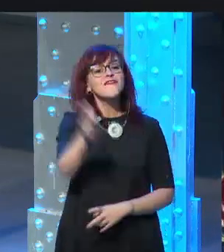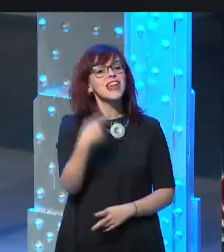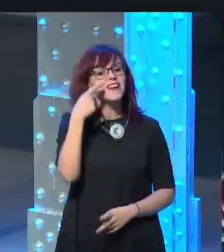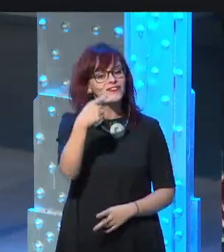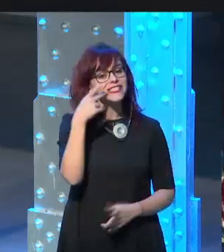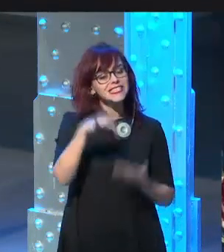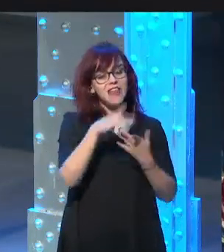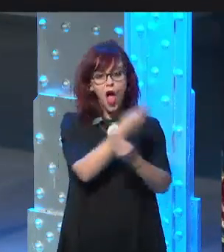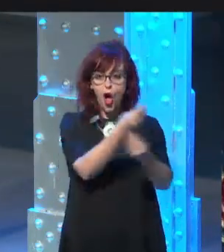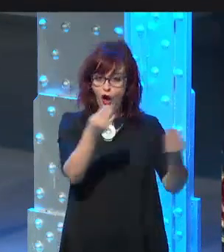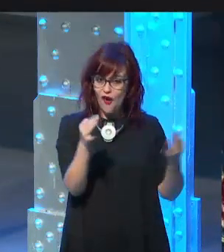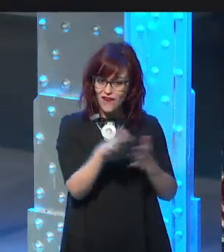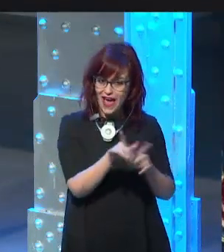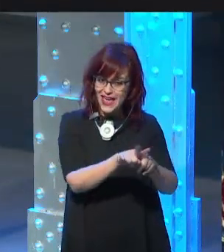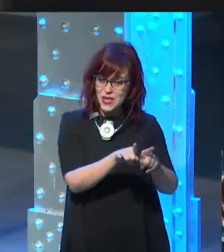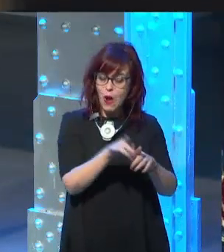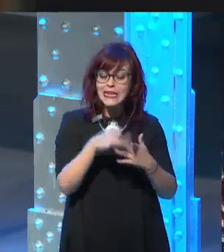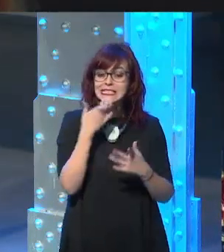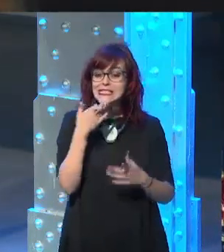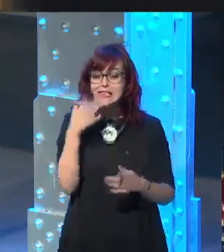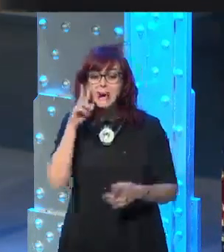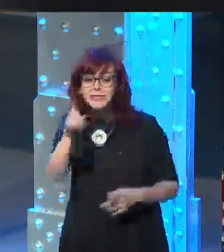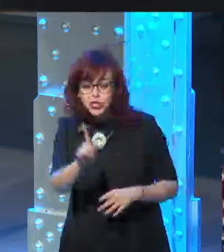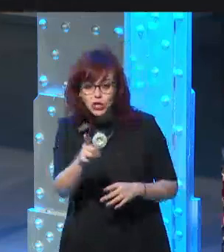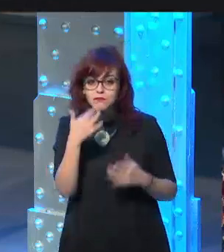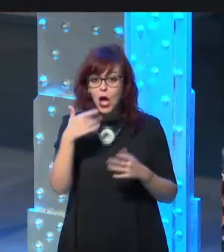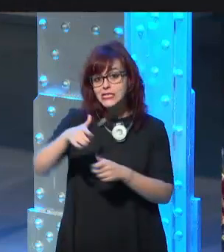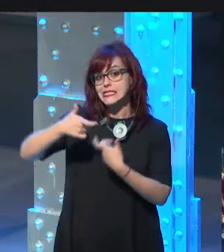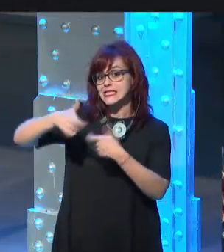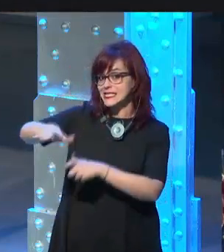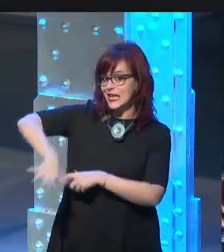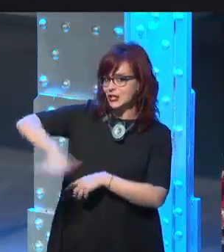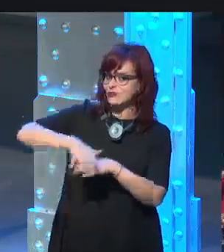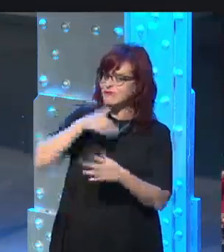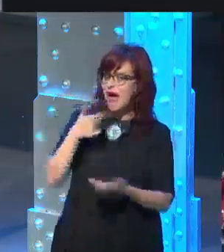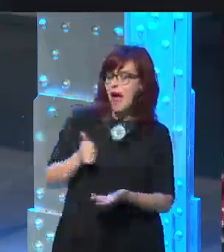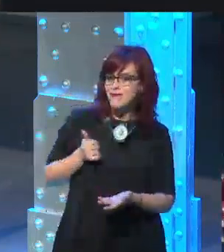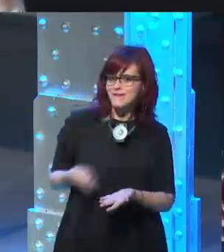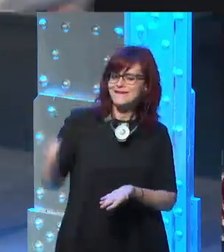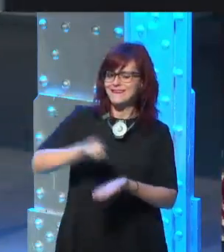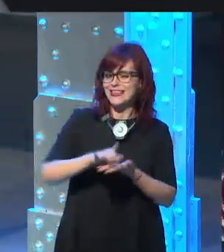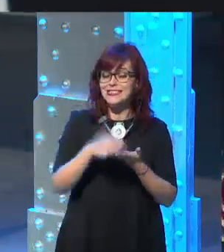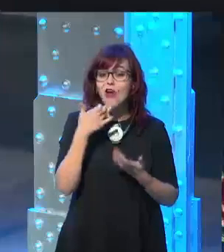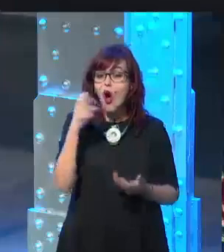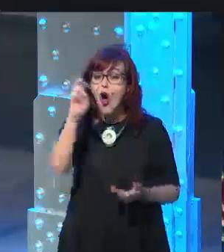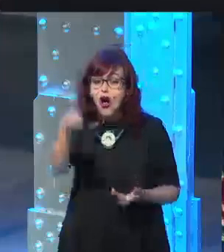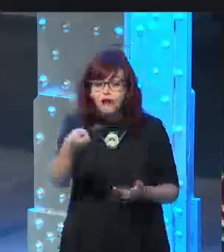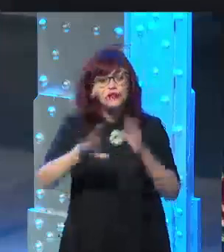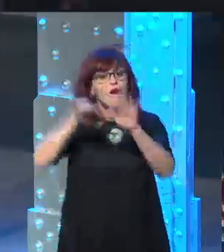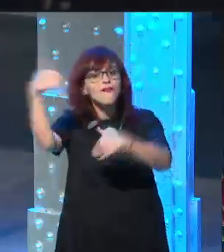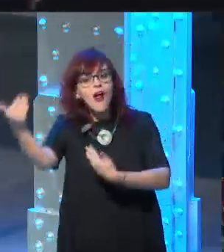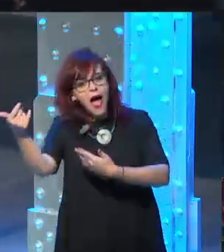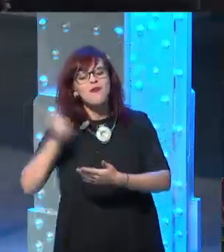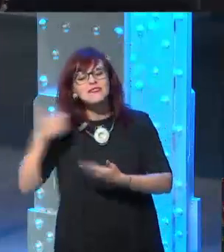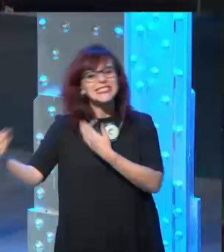visitar la obra, vosotros y los que no los habíais visto por este sector, y otros que no estén aquí, que se vengan